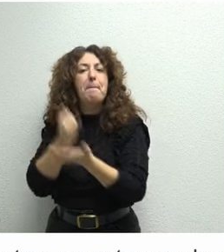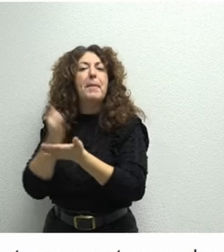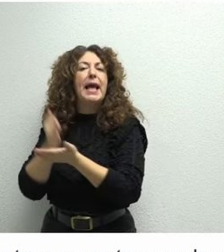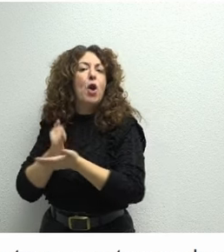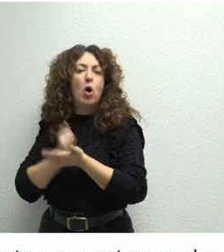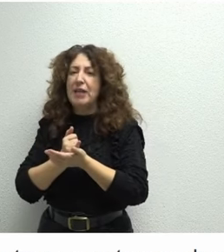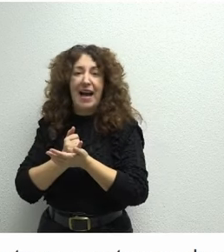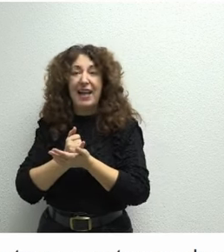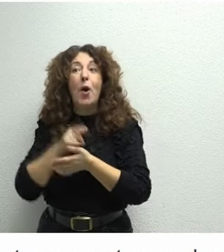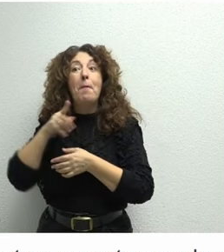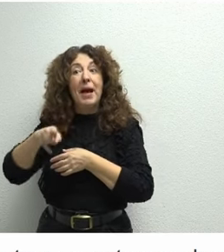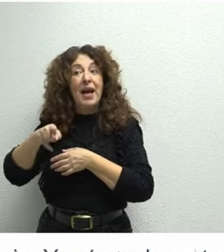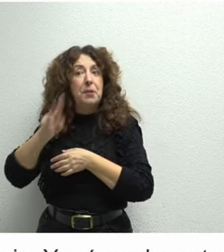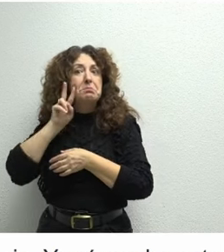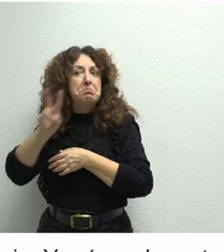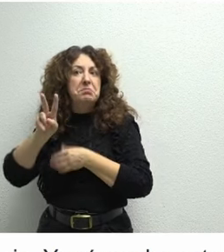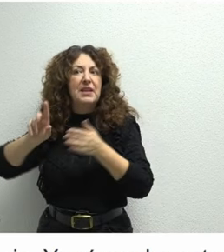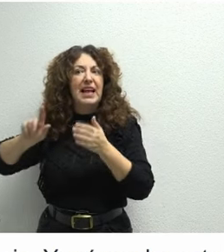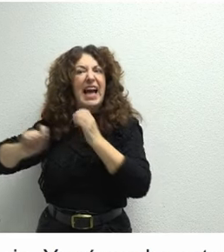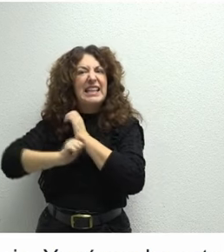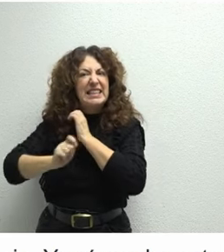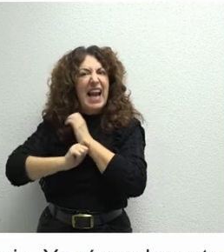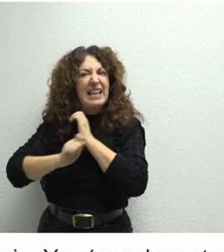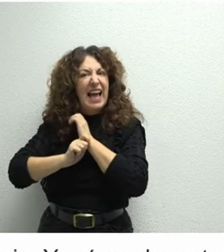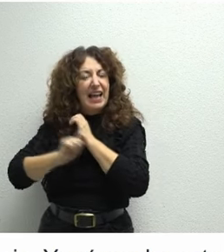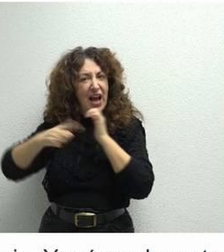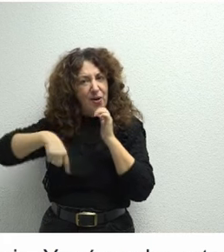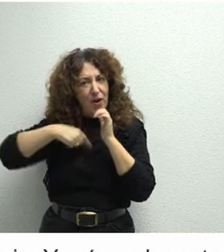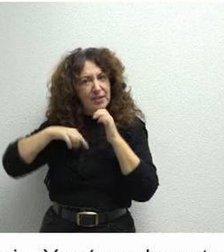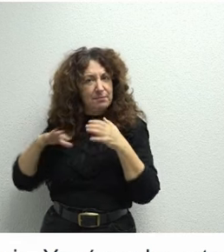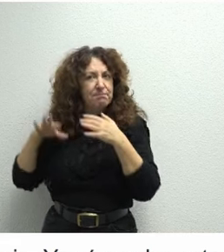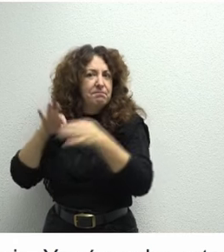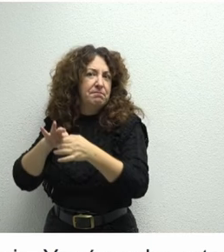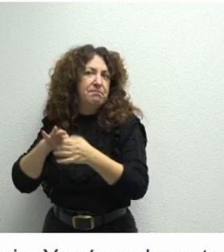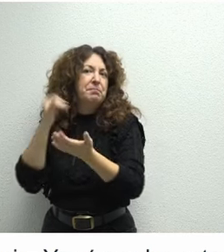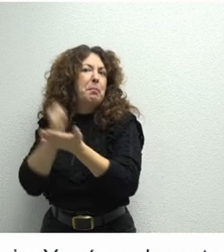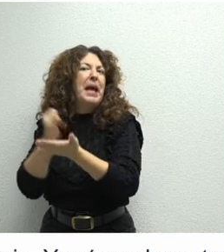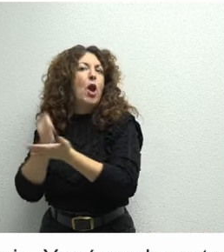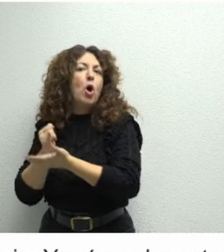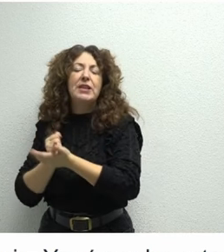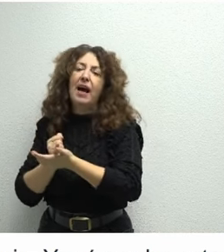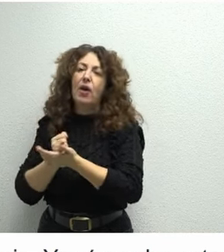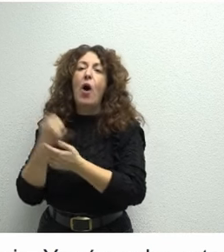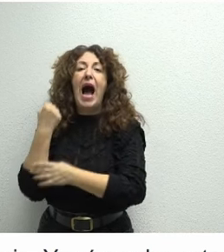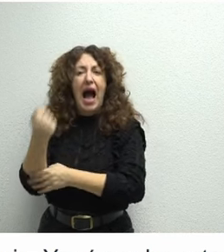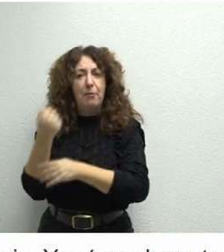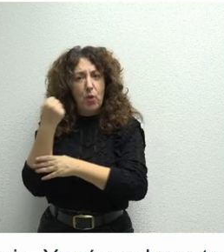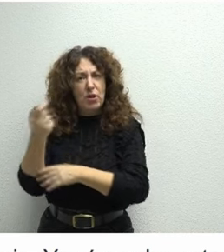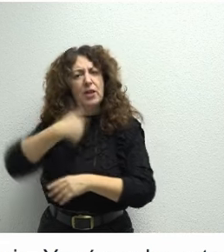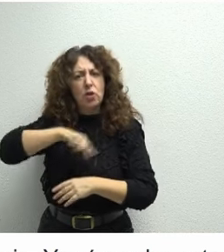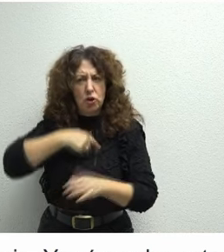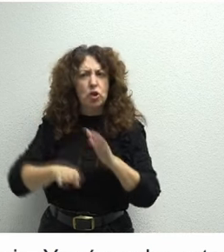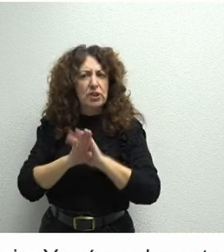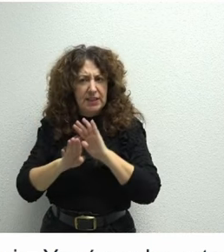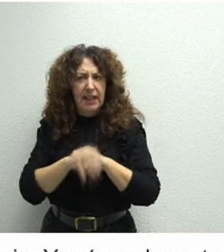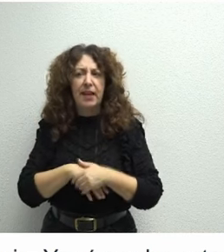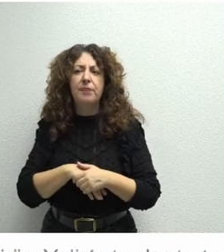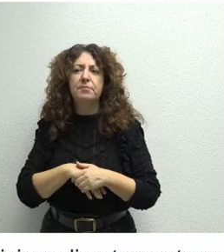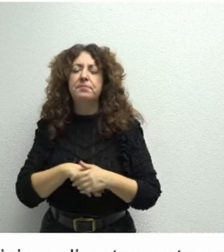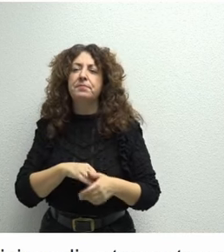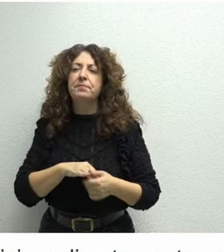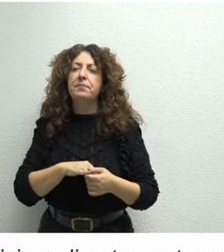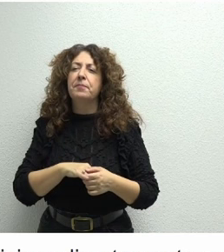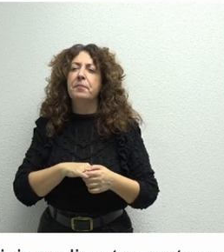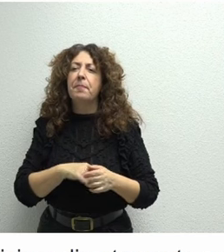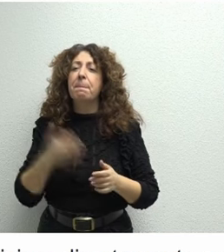esta esta estrategia eh va en la línea del pilotaje con buenos apoyos Y sí seguimos pilotando en